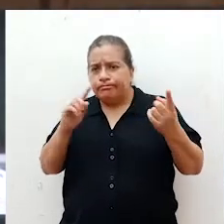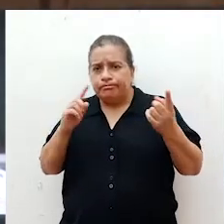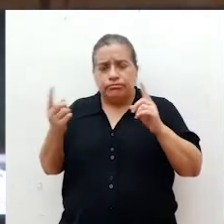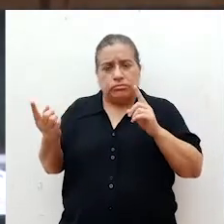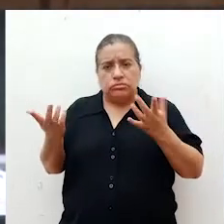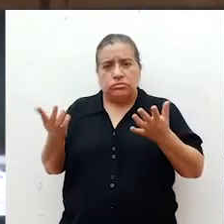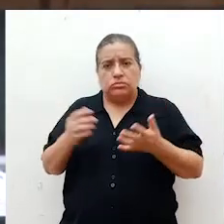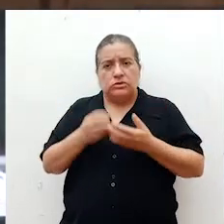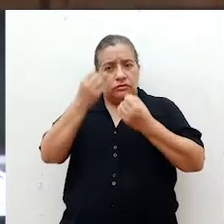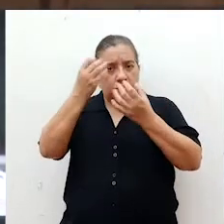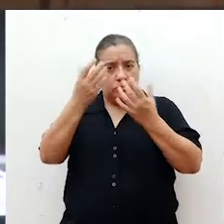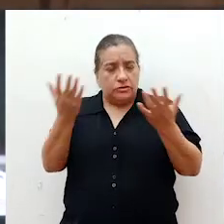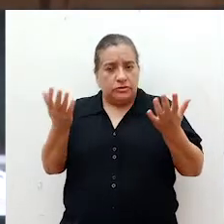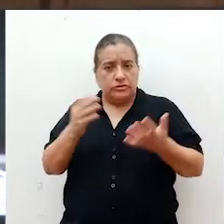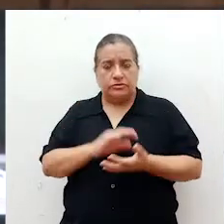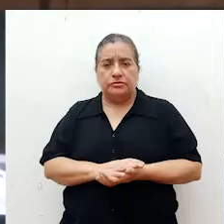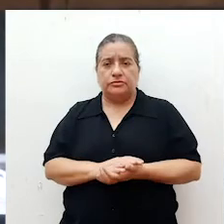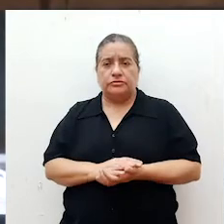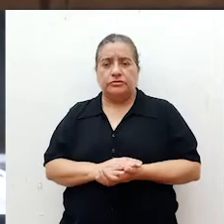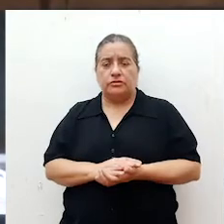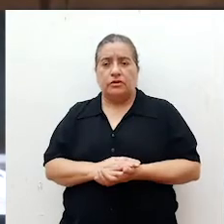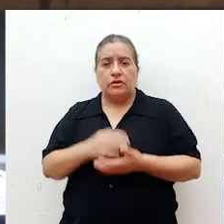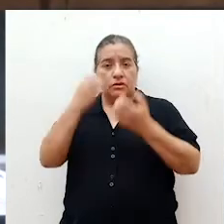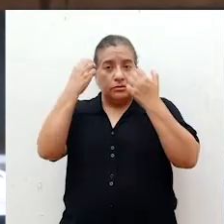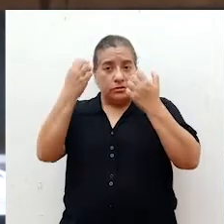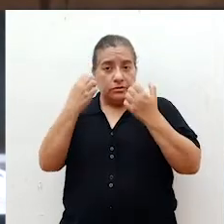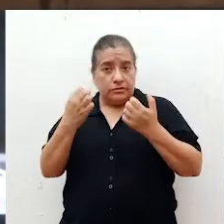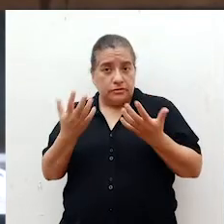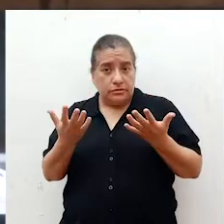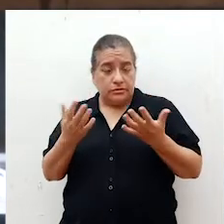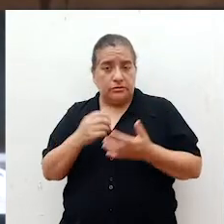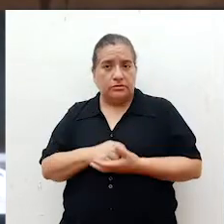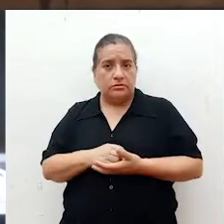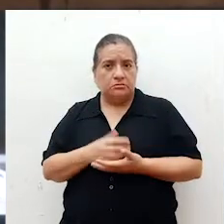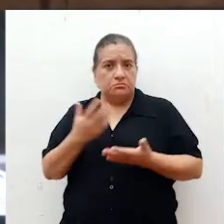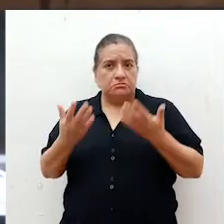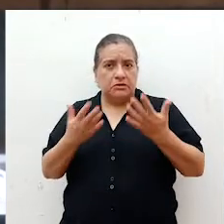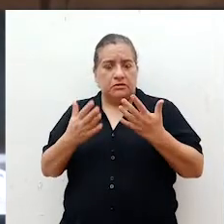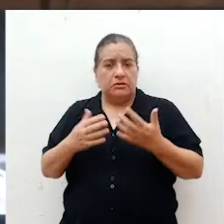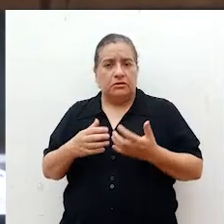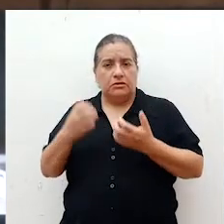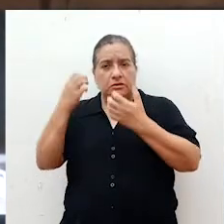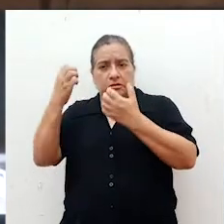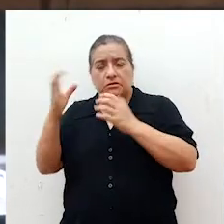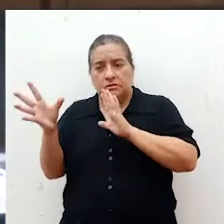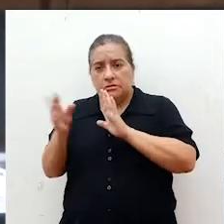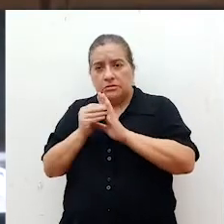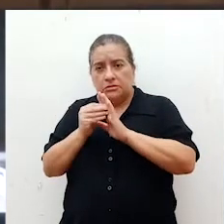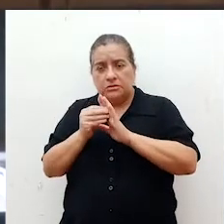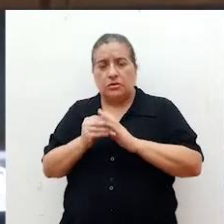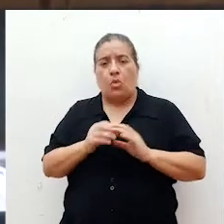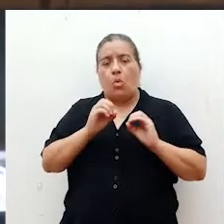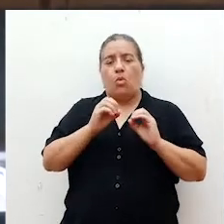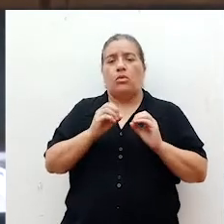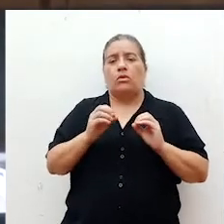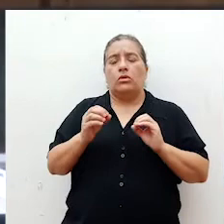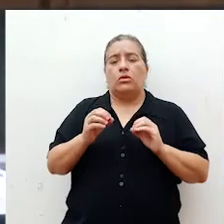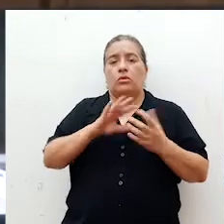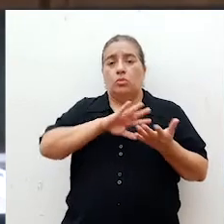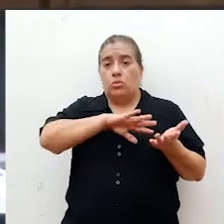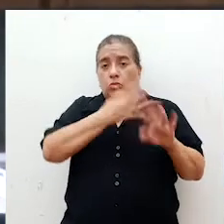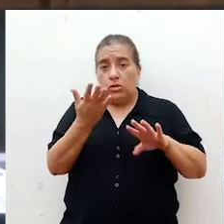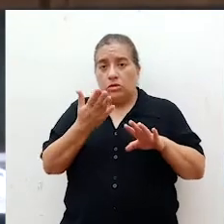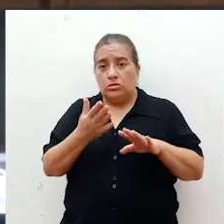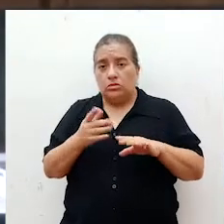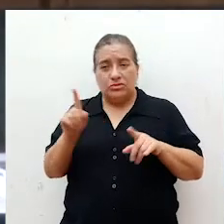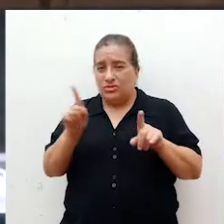Y la otra pregunta es si es que han hecho también un balance acerca de las investigaciones que se vienen realizando